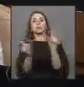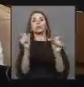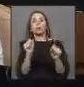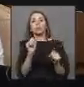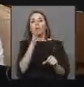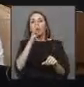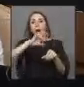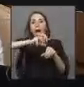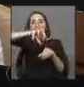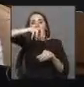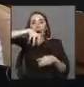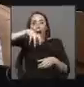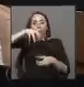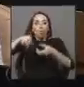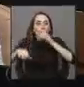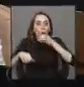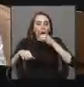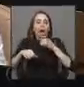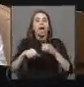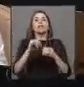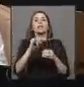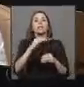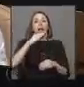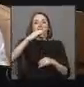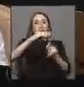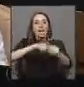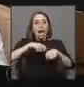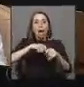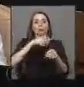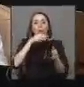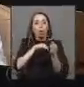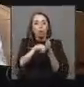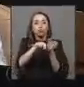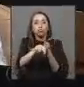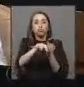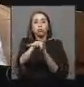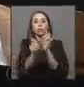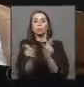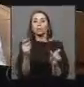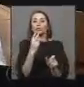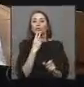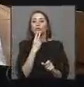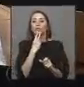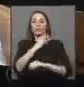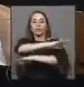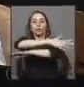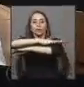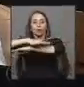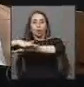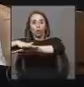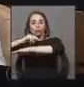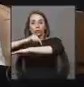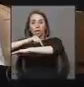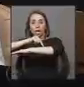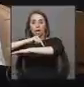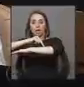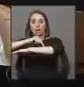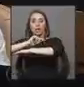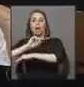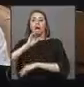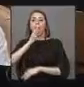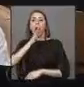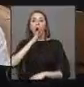para riego de muchos de los campesinos y localidades, incluyendo gente que vive en la costa y que se ha hablado del